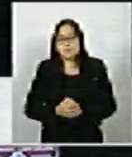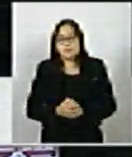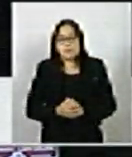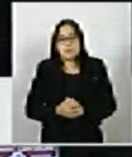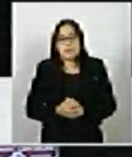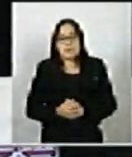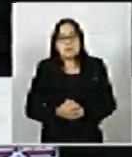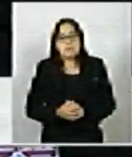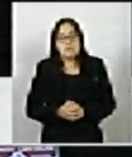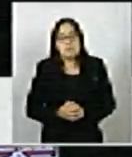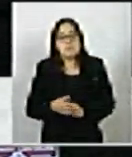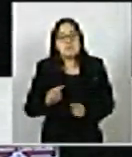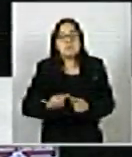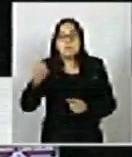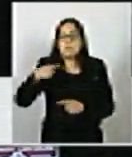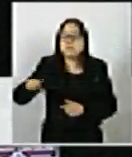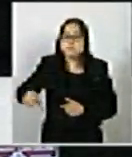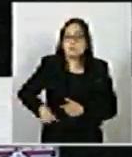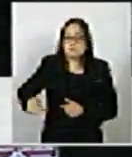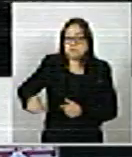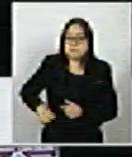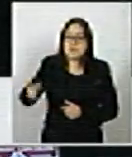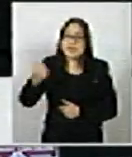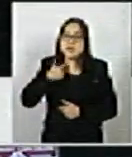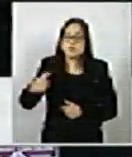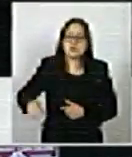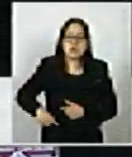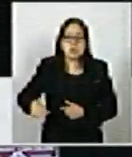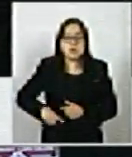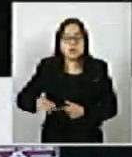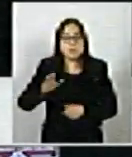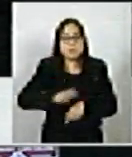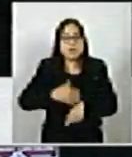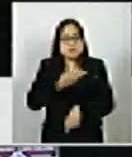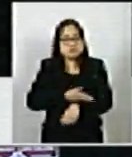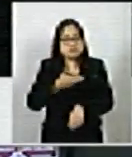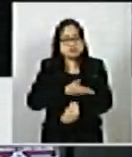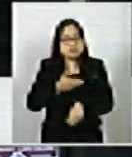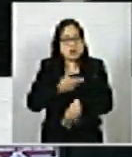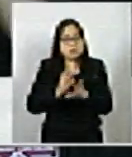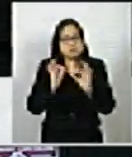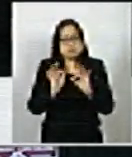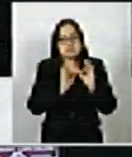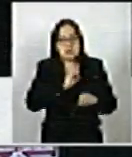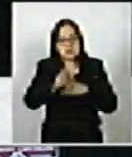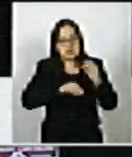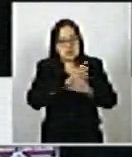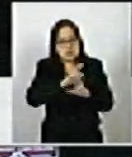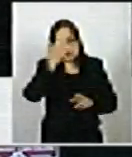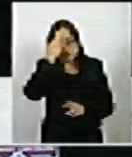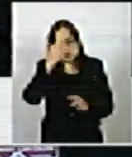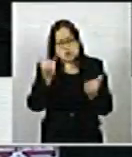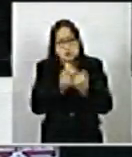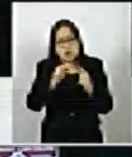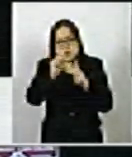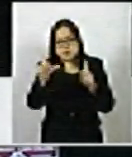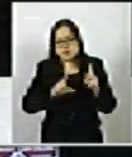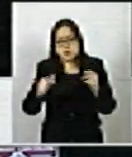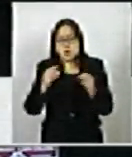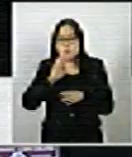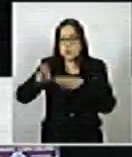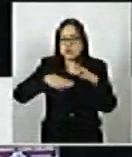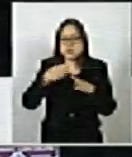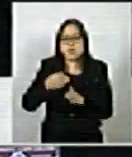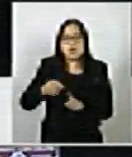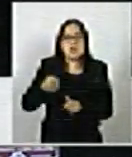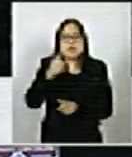del régimen anterior que tuvo mayor eficiencia reconocida a nivel nacional y mundial fue